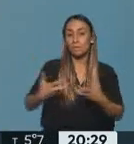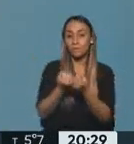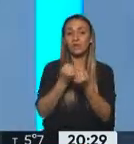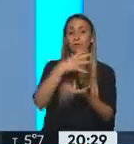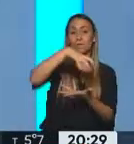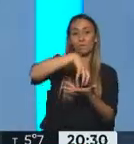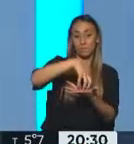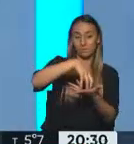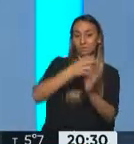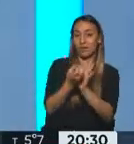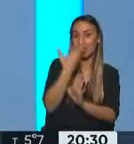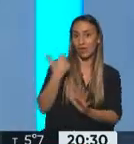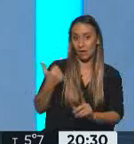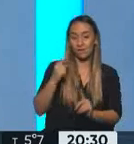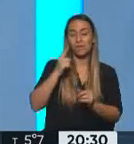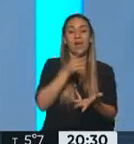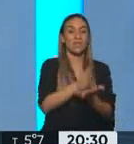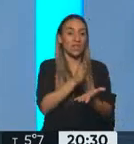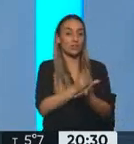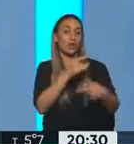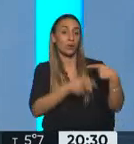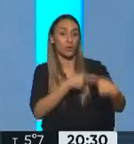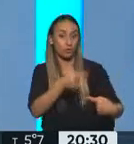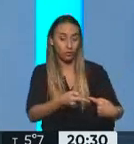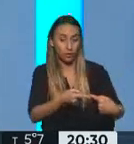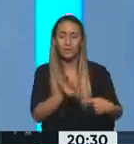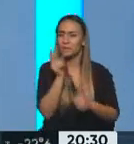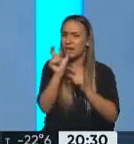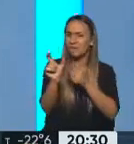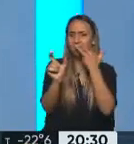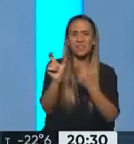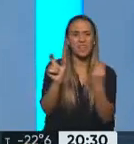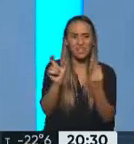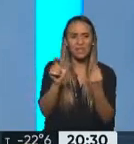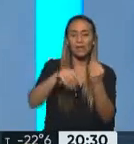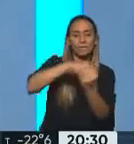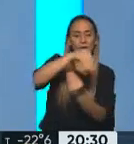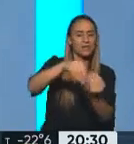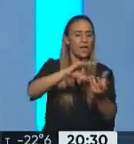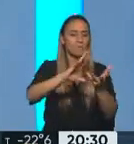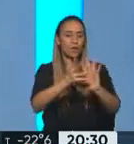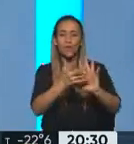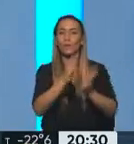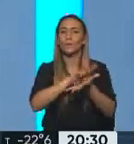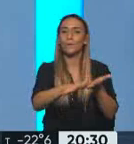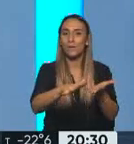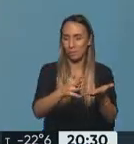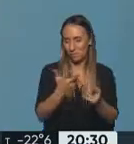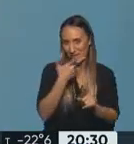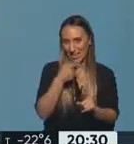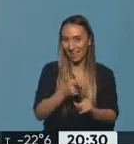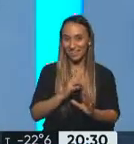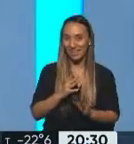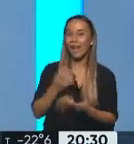la difusión de los derechos reproductivos y los, y esta palabra me encanta, nuevos modelos de familia. Hablamos con ella, Felicitas. Bien, bueno,